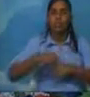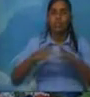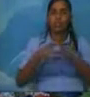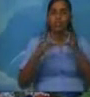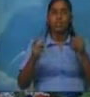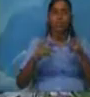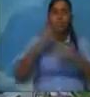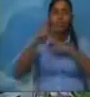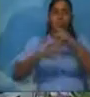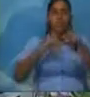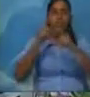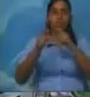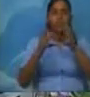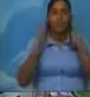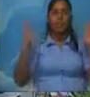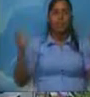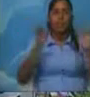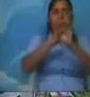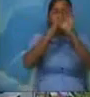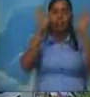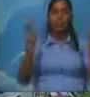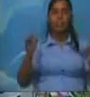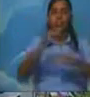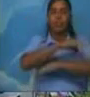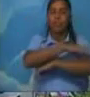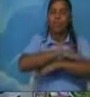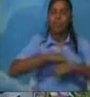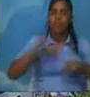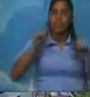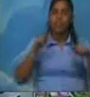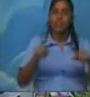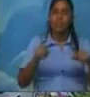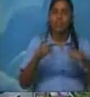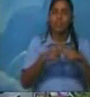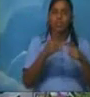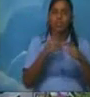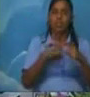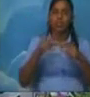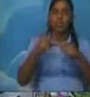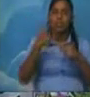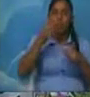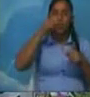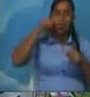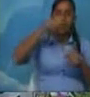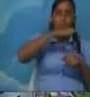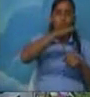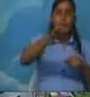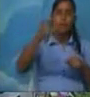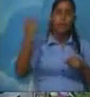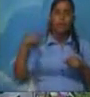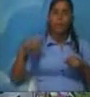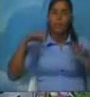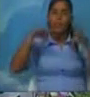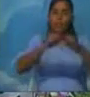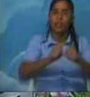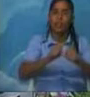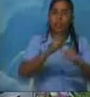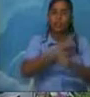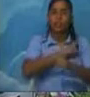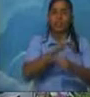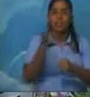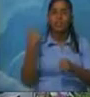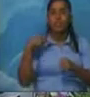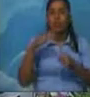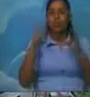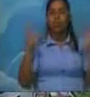hubiesen multiplicado en gran manera a las fieras que allí habitaban Y entonces cuando el pueblo tenía que poseer esa tierra pues tenía